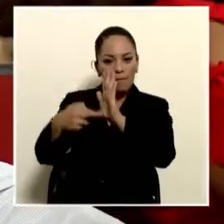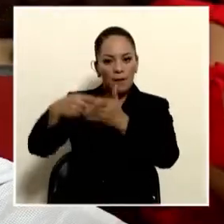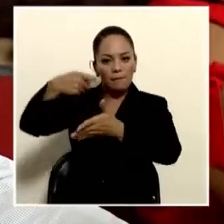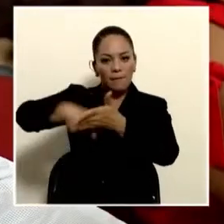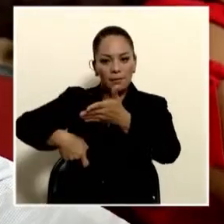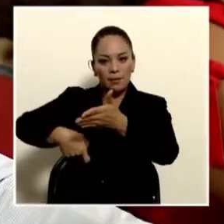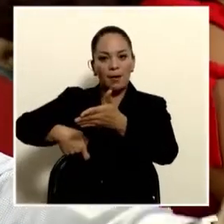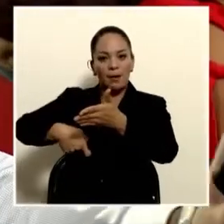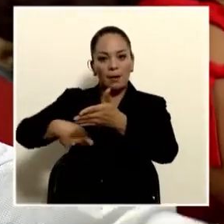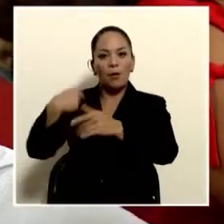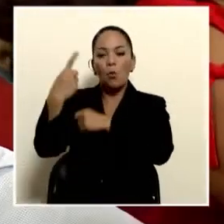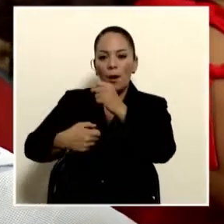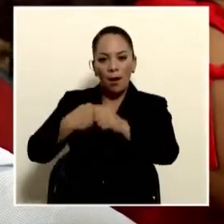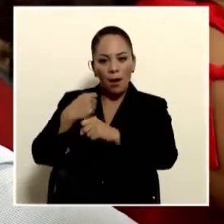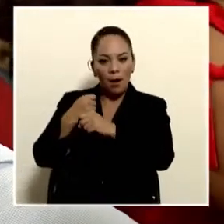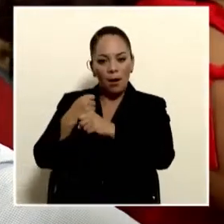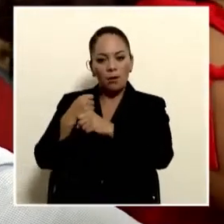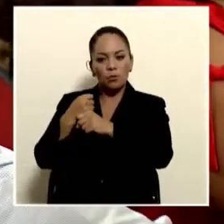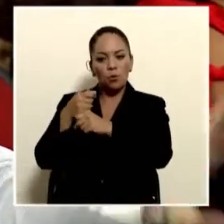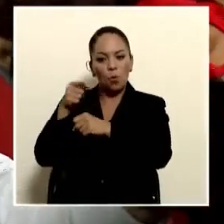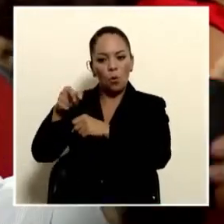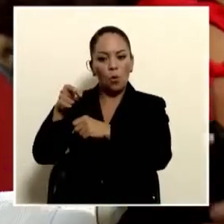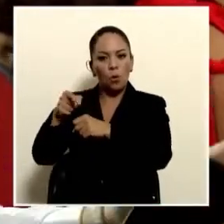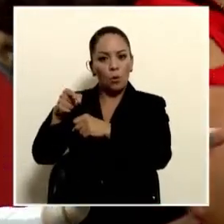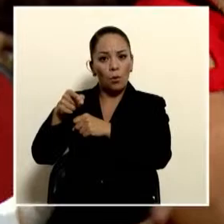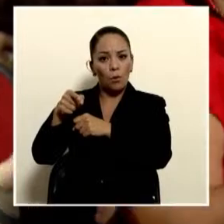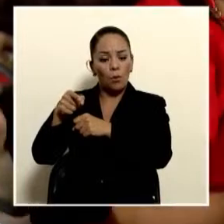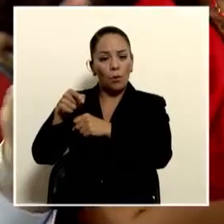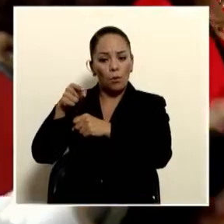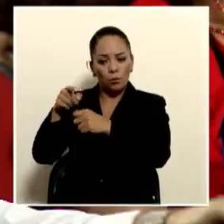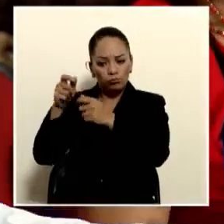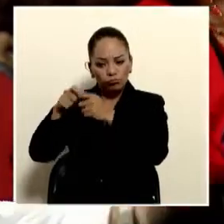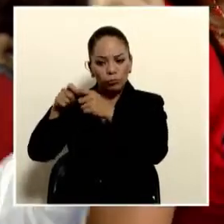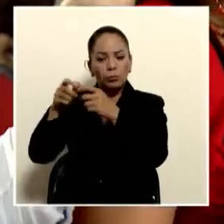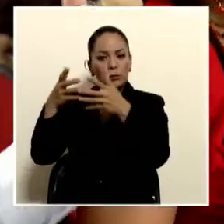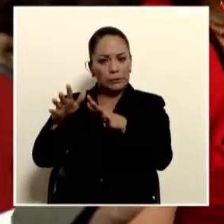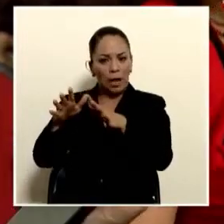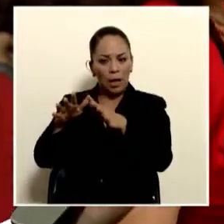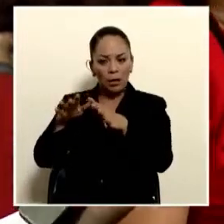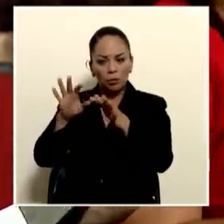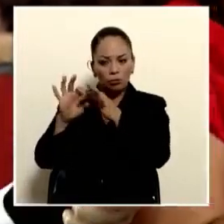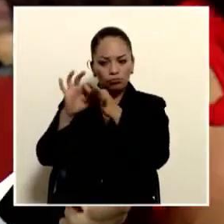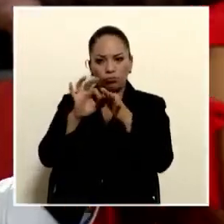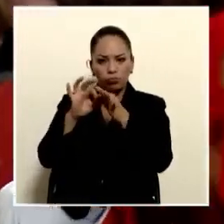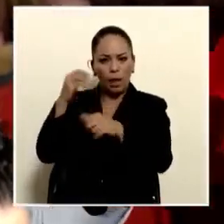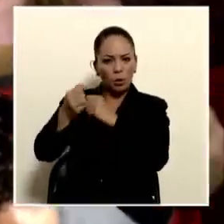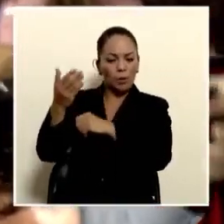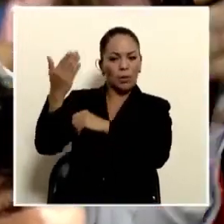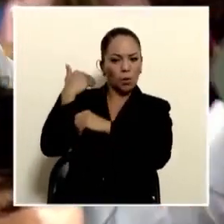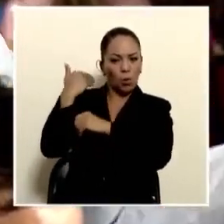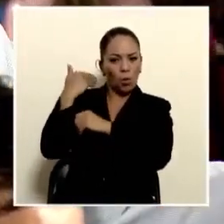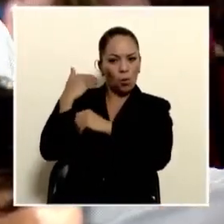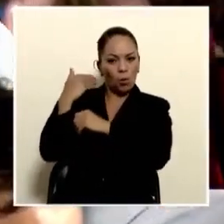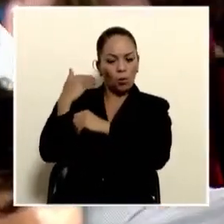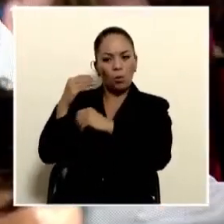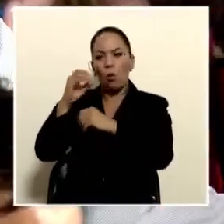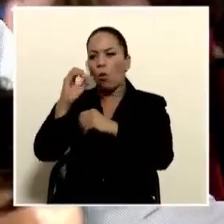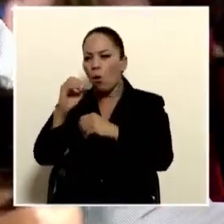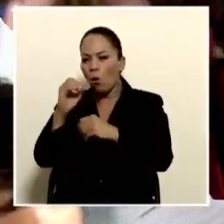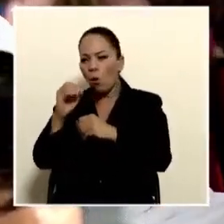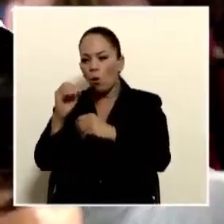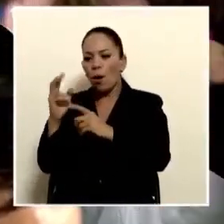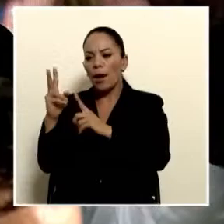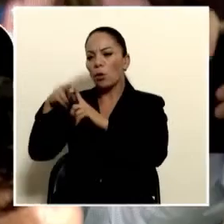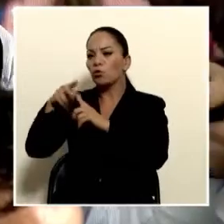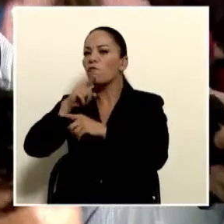fiscal de un año determinado, ¿se hará con base en lo presupuestado el año anterior o con base en la ejecución real del año